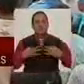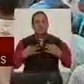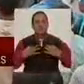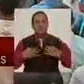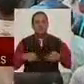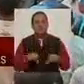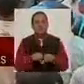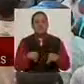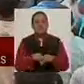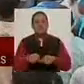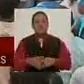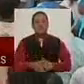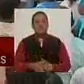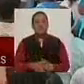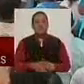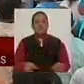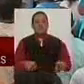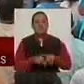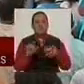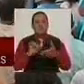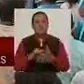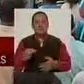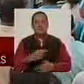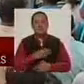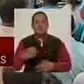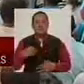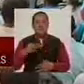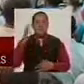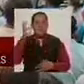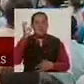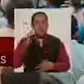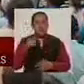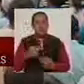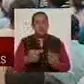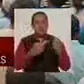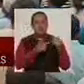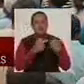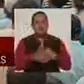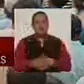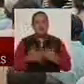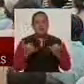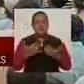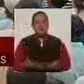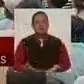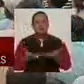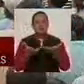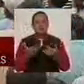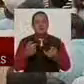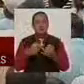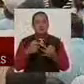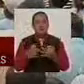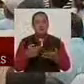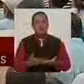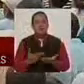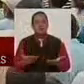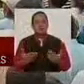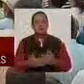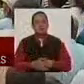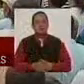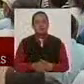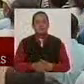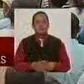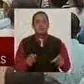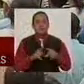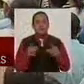calzado, mediante el cual el Ministerio de la Mujer ha sido el encargado de trasladar estos productos de